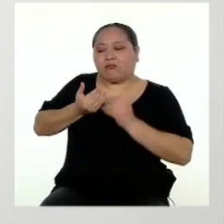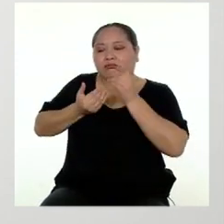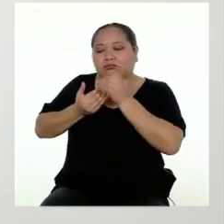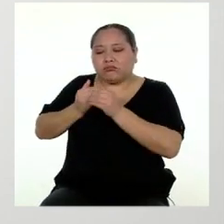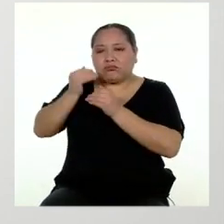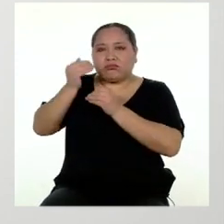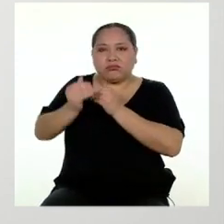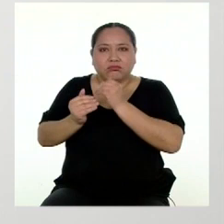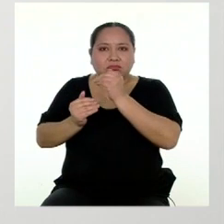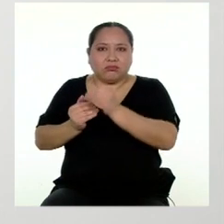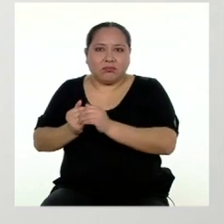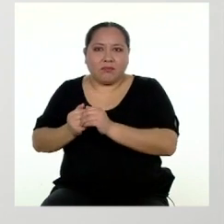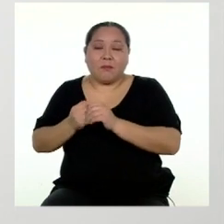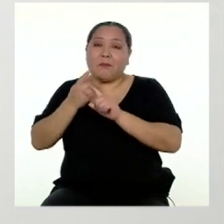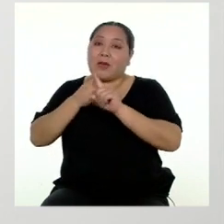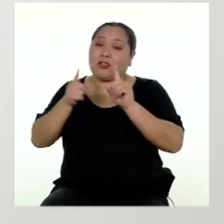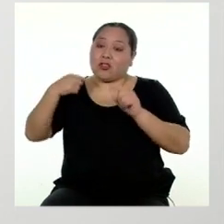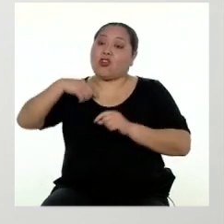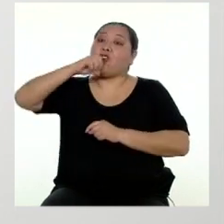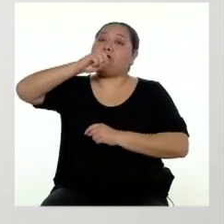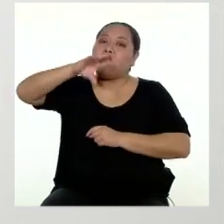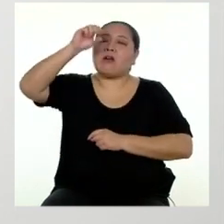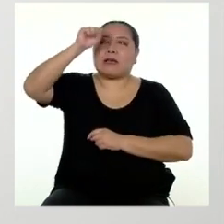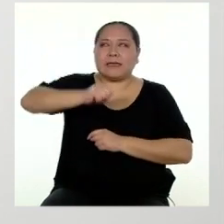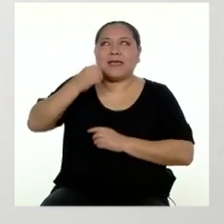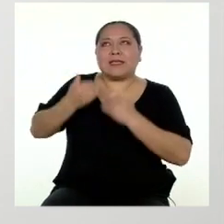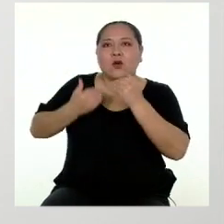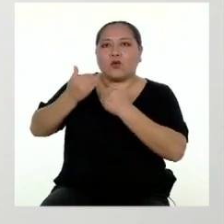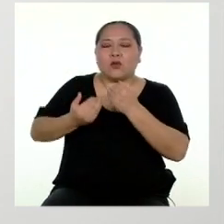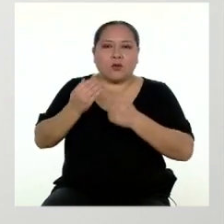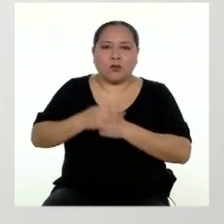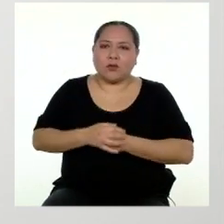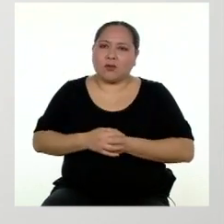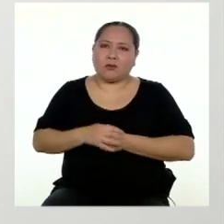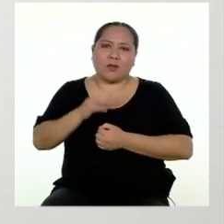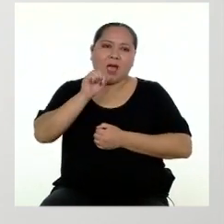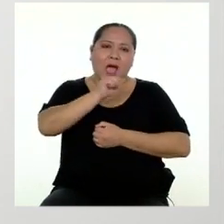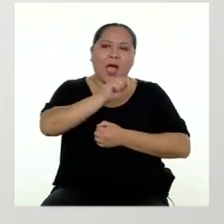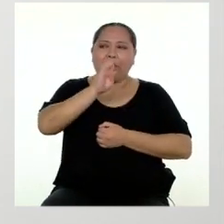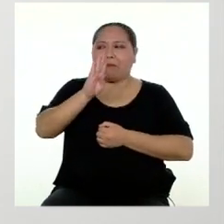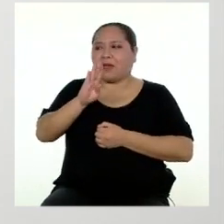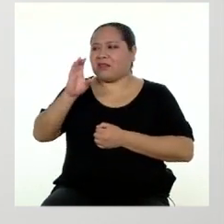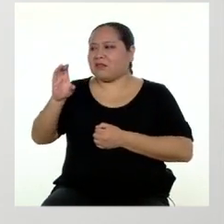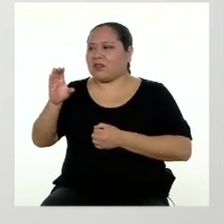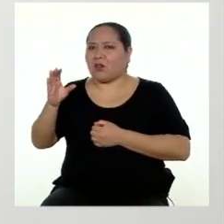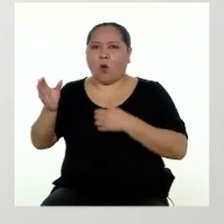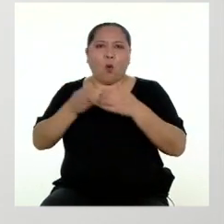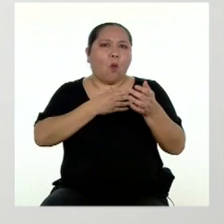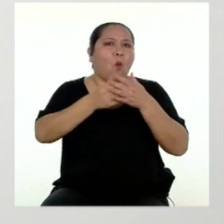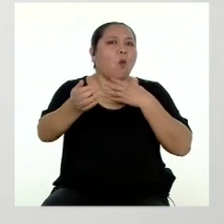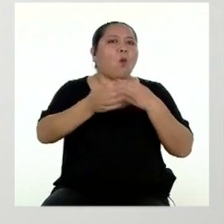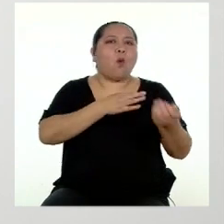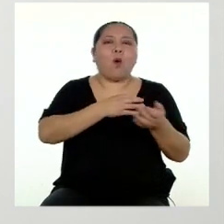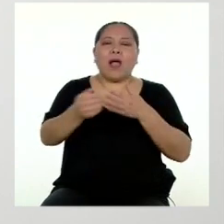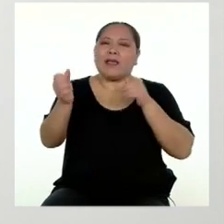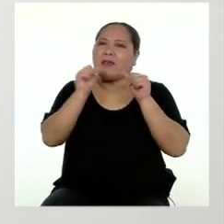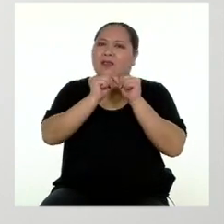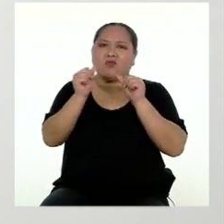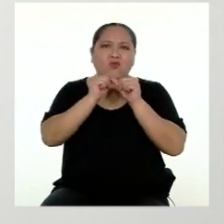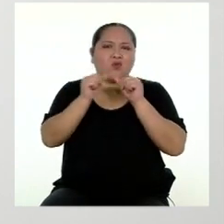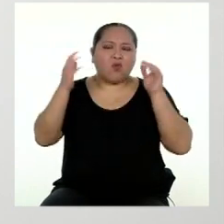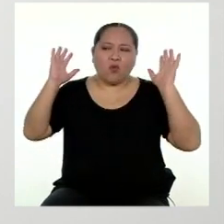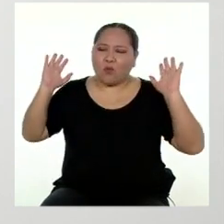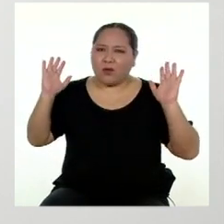consecutivos, a menos que lo especifique así. En la gran mayoría de casos, A, B y C van a representar valores